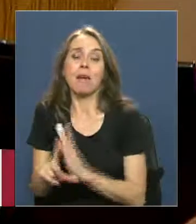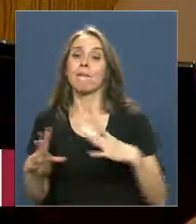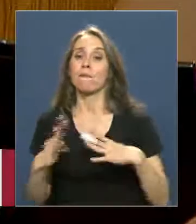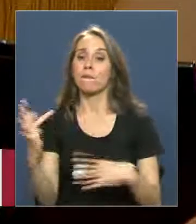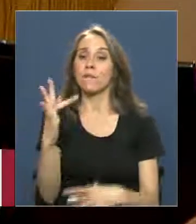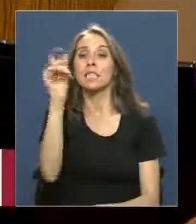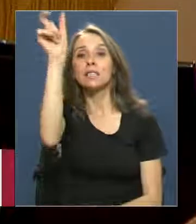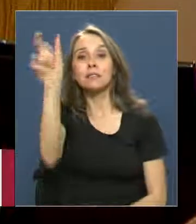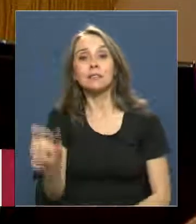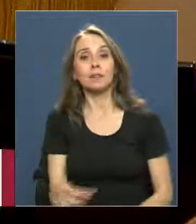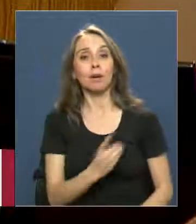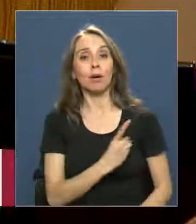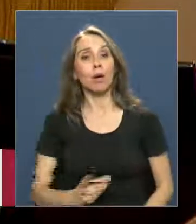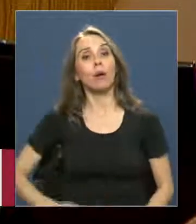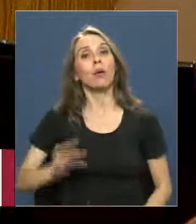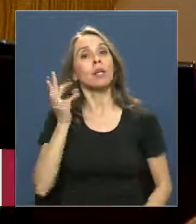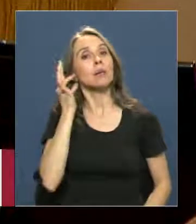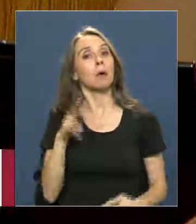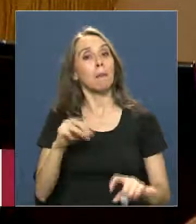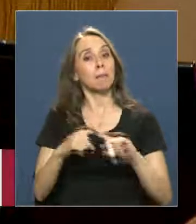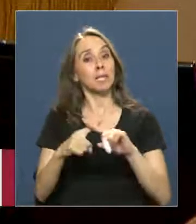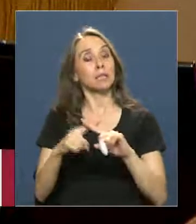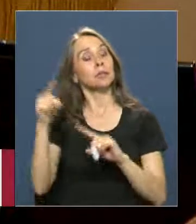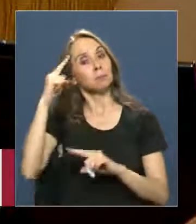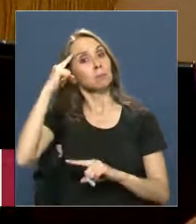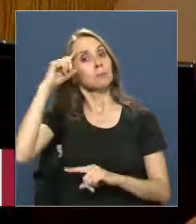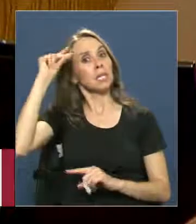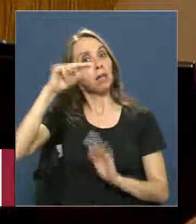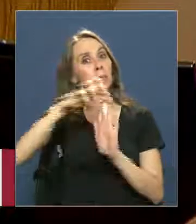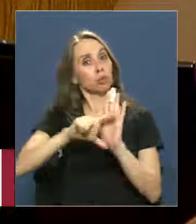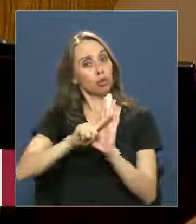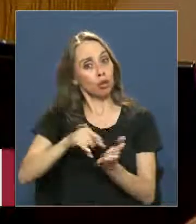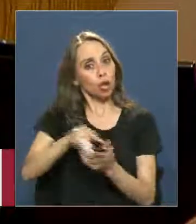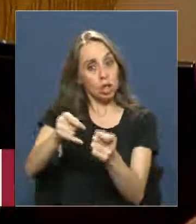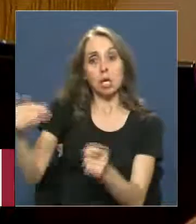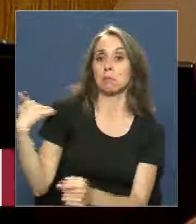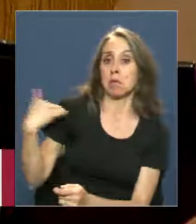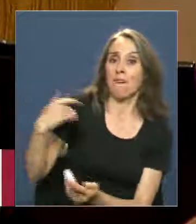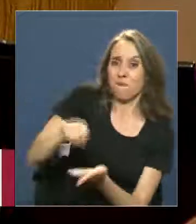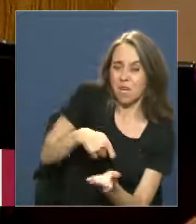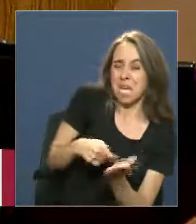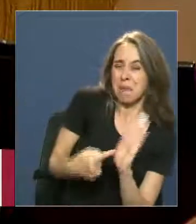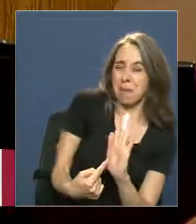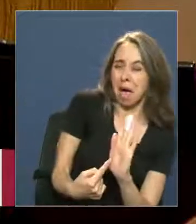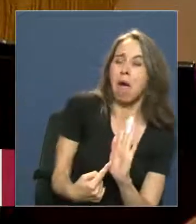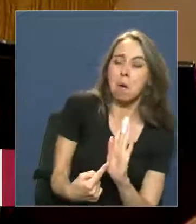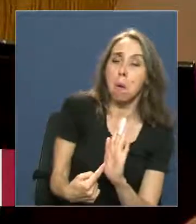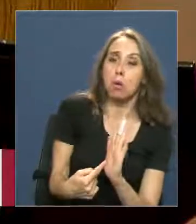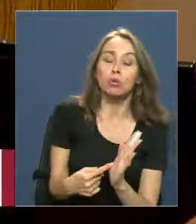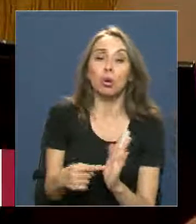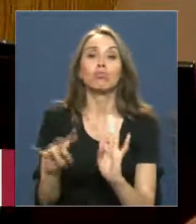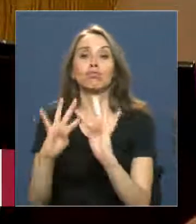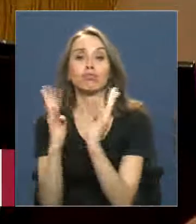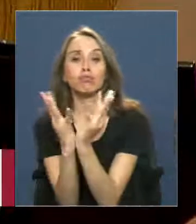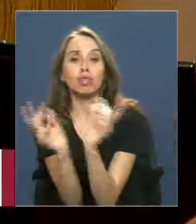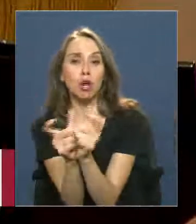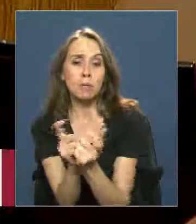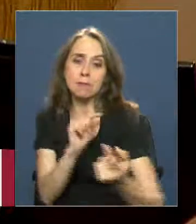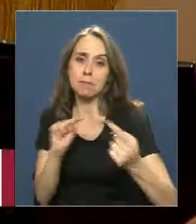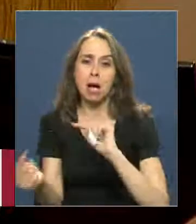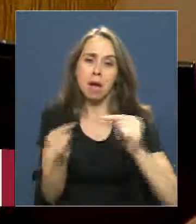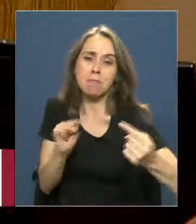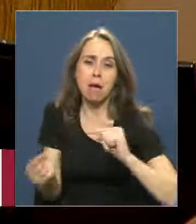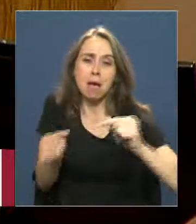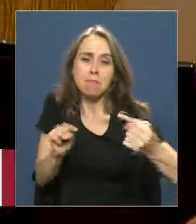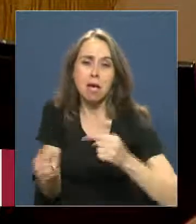Felicito a la diputada Mix por la iniciativa. Yo la firmé y la hemos discutido con mucha fuerza